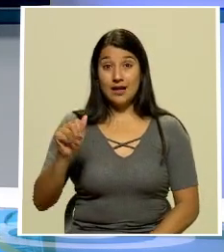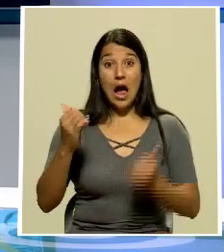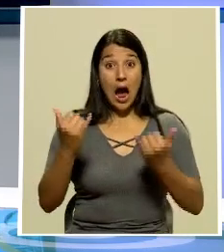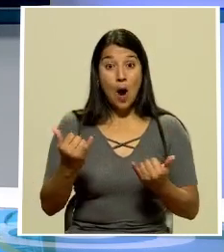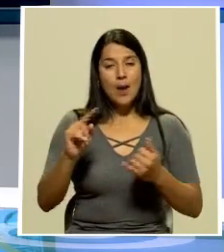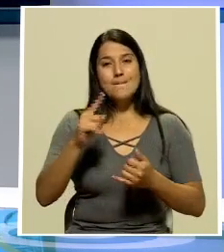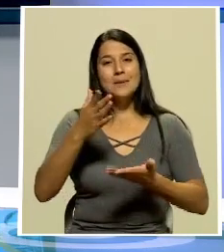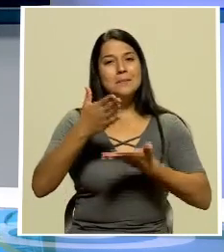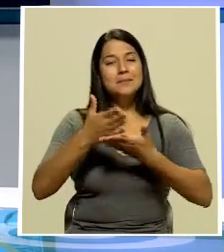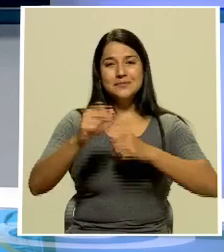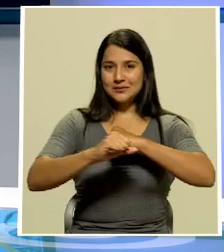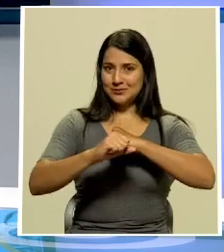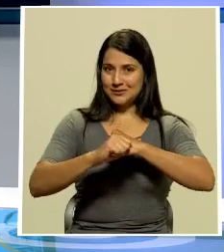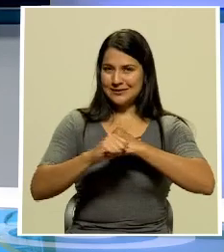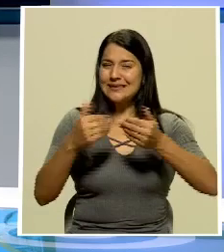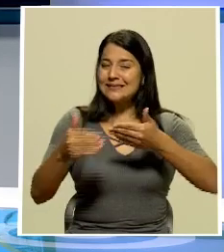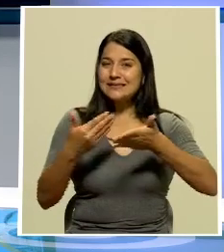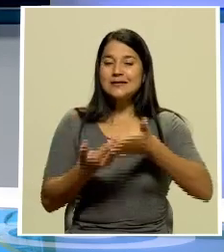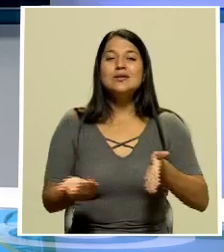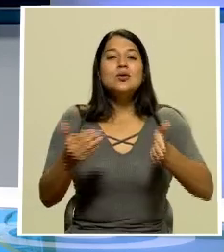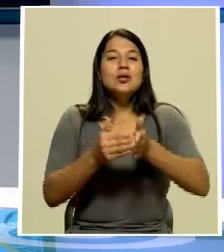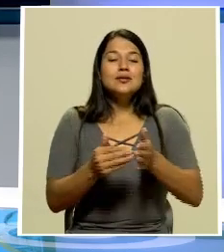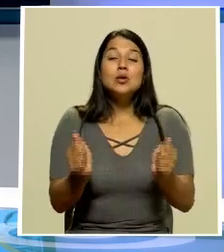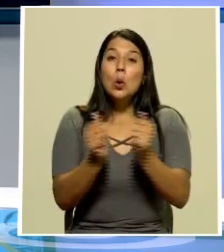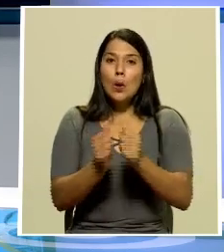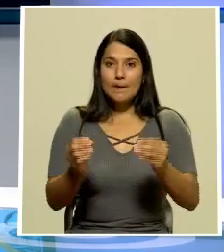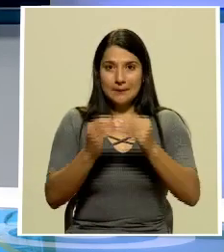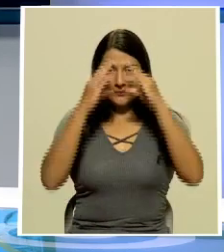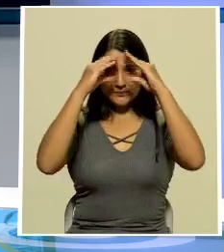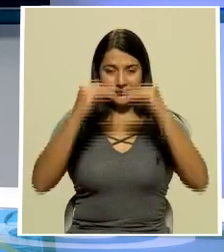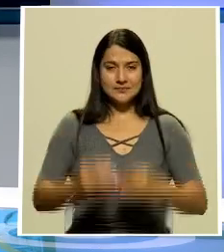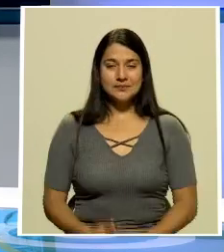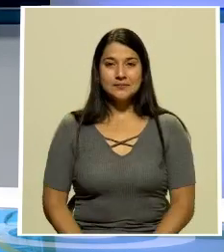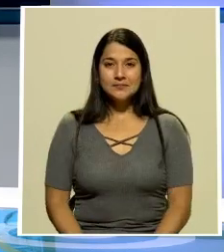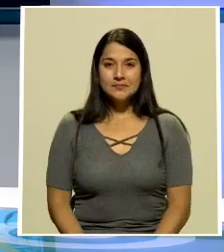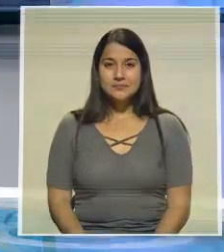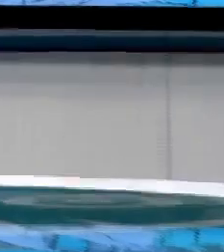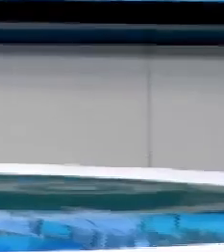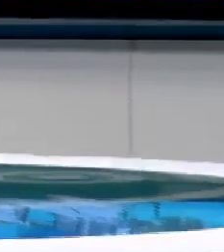hacer la primera pausa comercial y ya regresamos con más información.